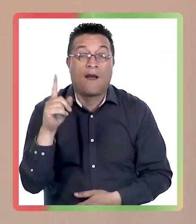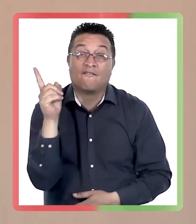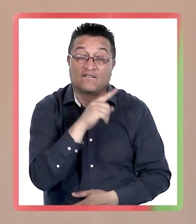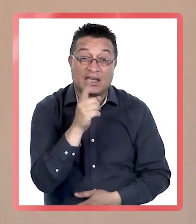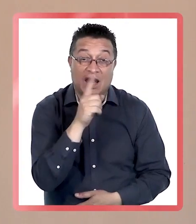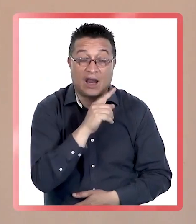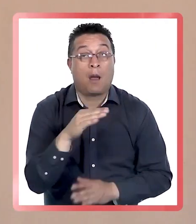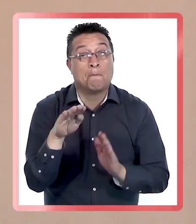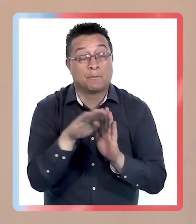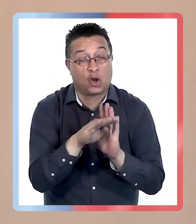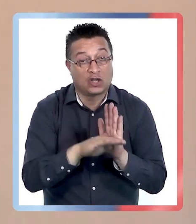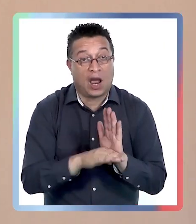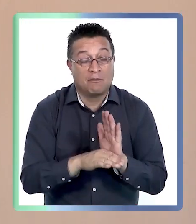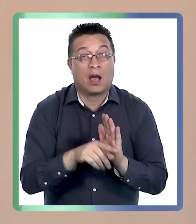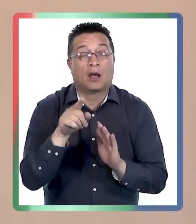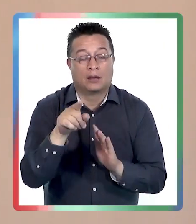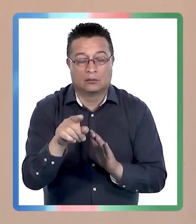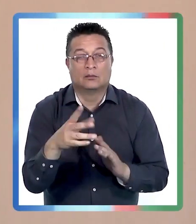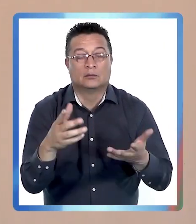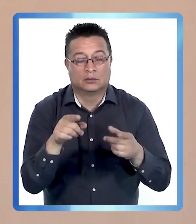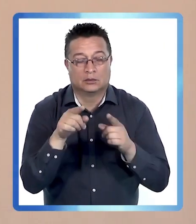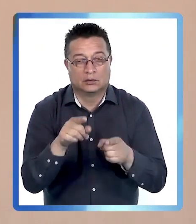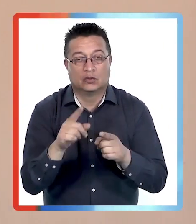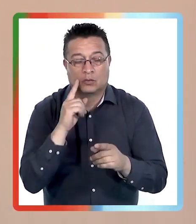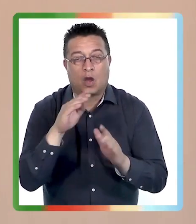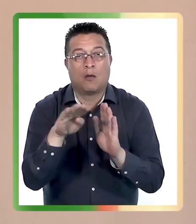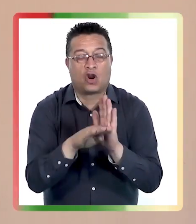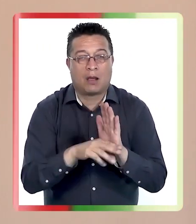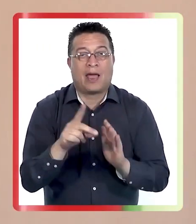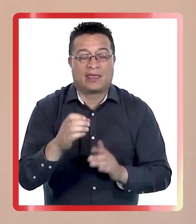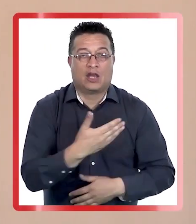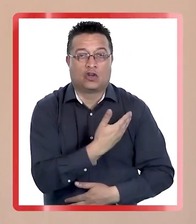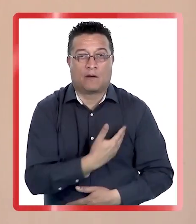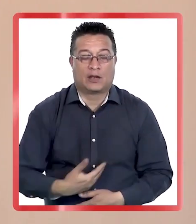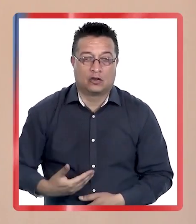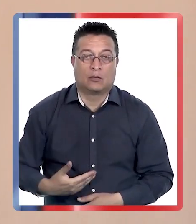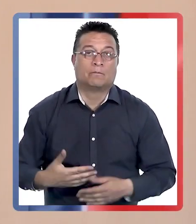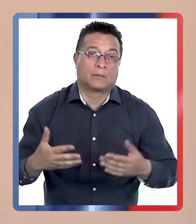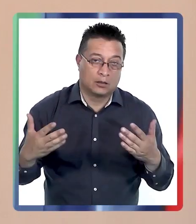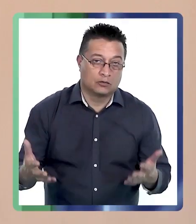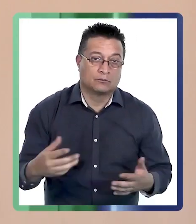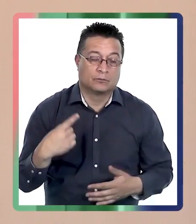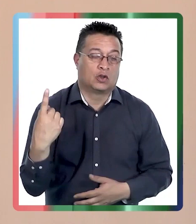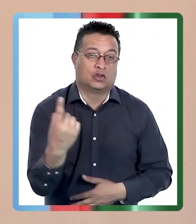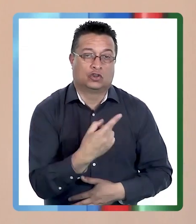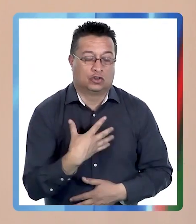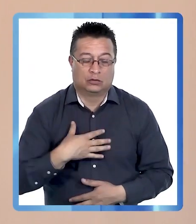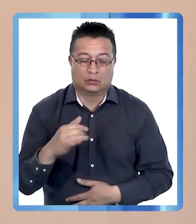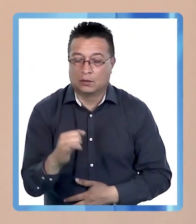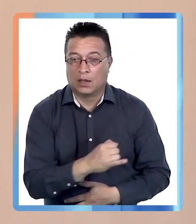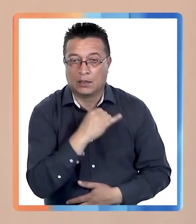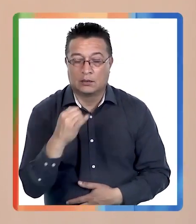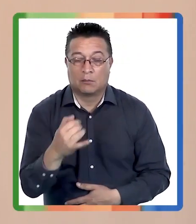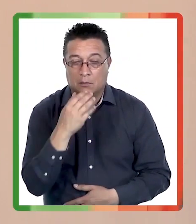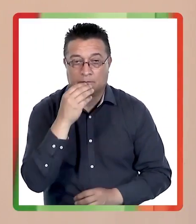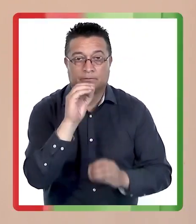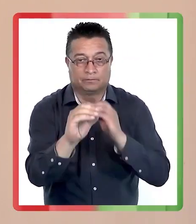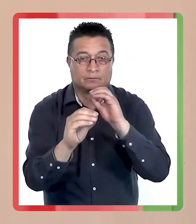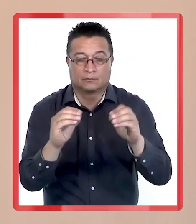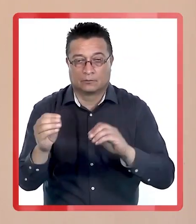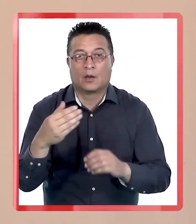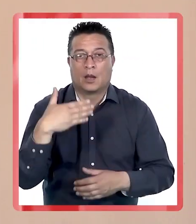al final del programa si es que estuvo presente en el programa de gobierno entonces Nosotros siempre estamos